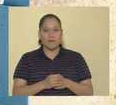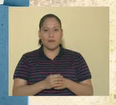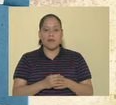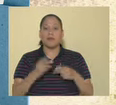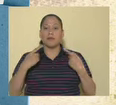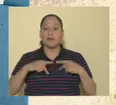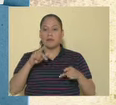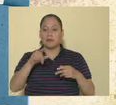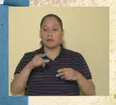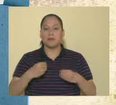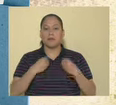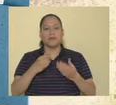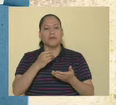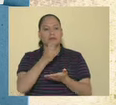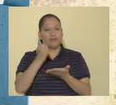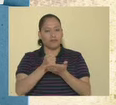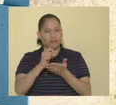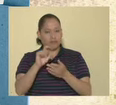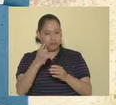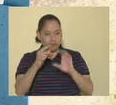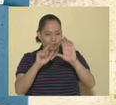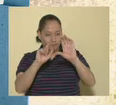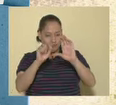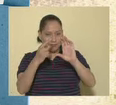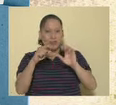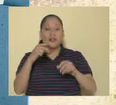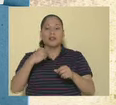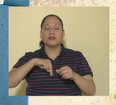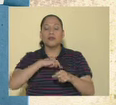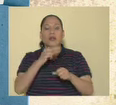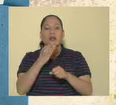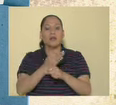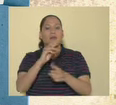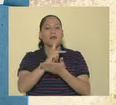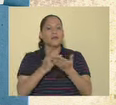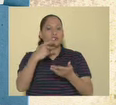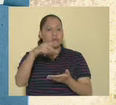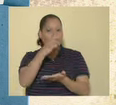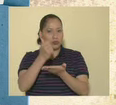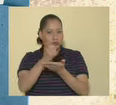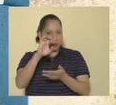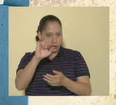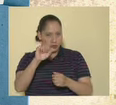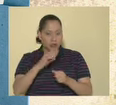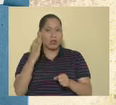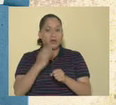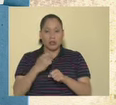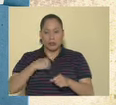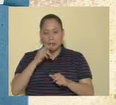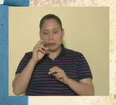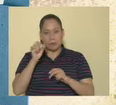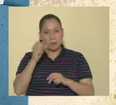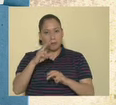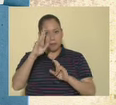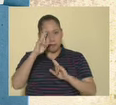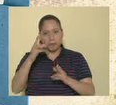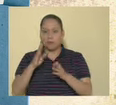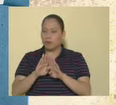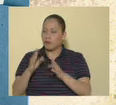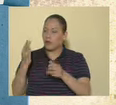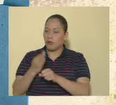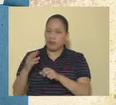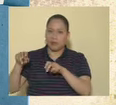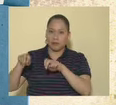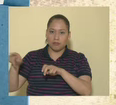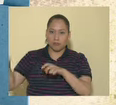Auditorio de Capital 21, estamos en el programa de Tu Ciudad Es. Tengo el honor de encontrarme con